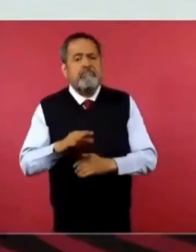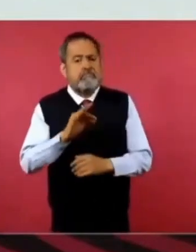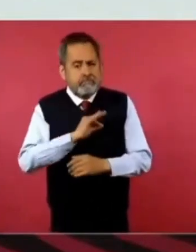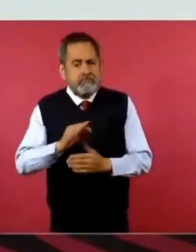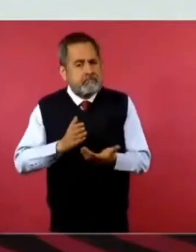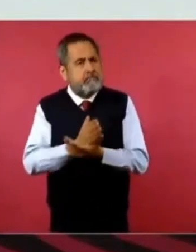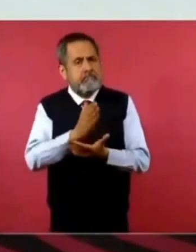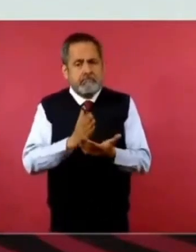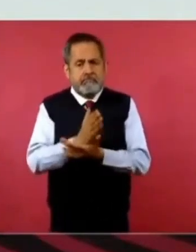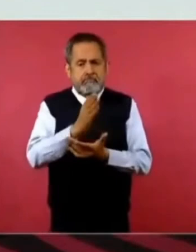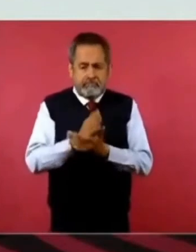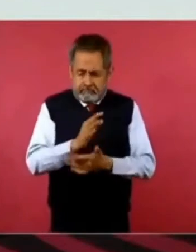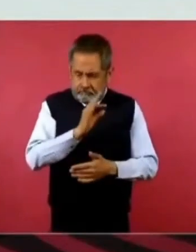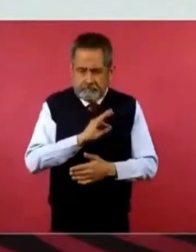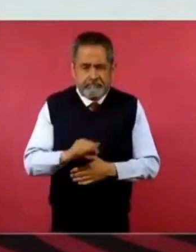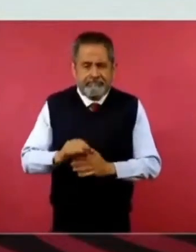solicitudes